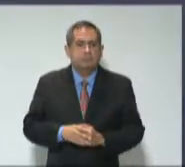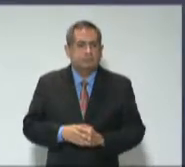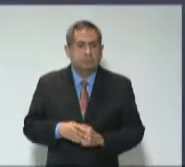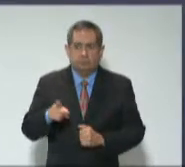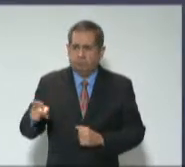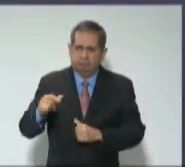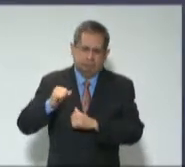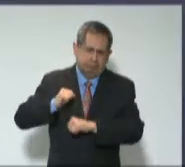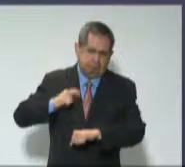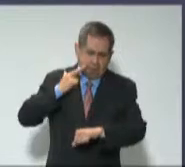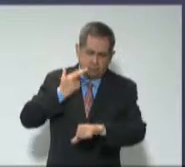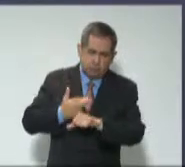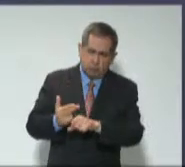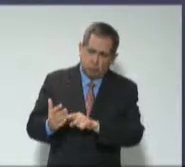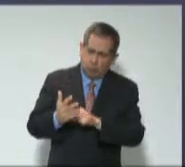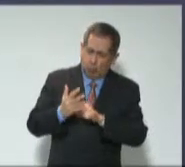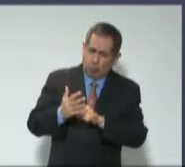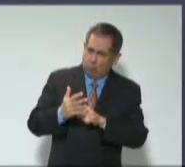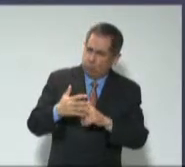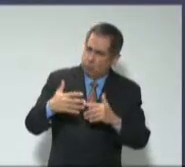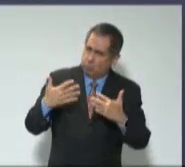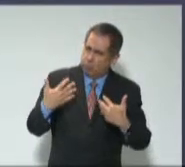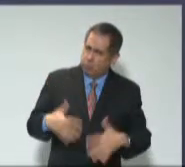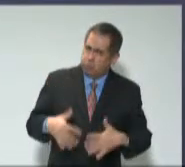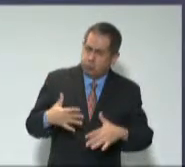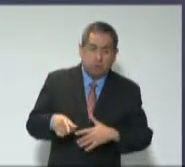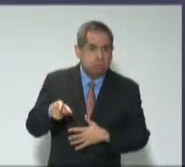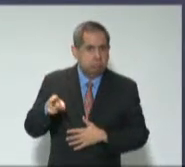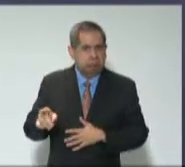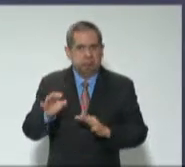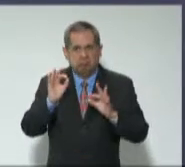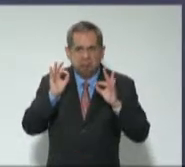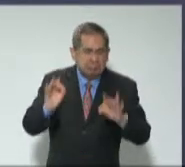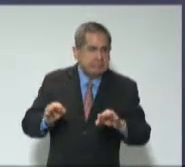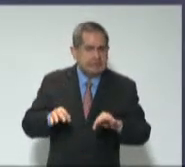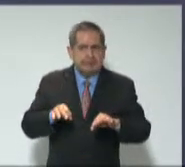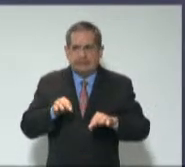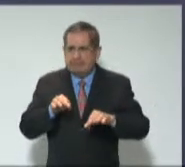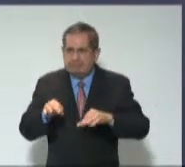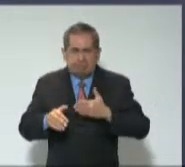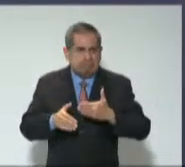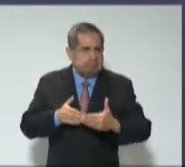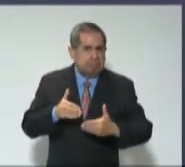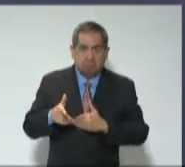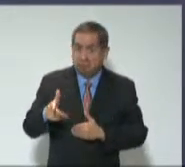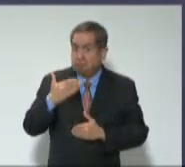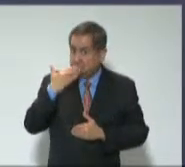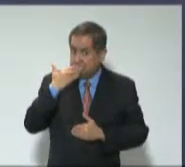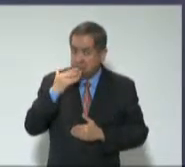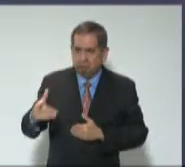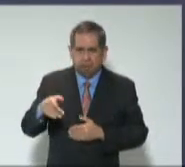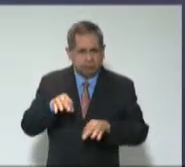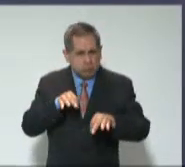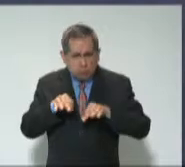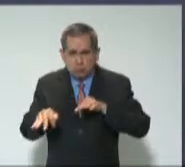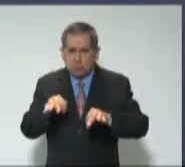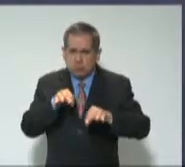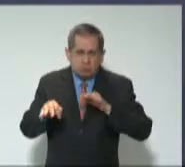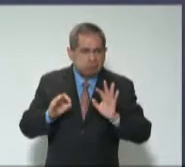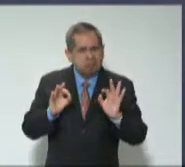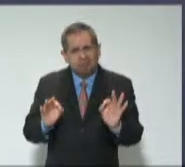comisionado ejemplar un hombre que se ha entregado con su